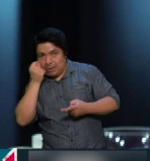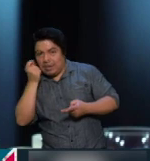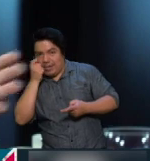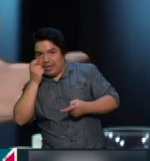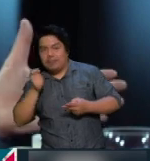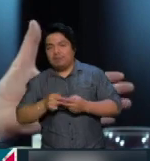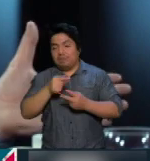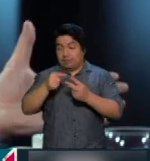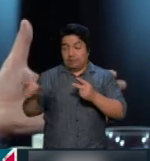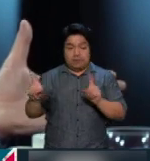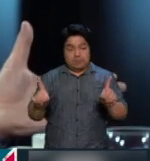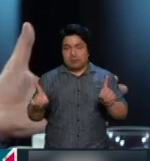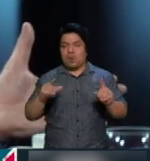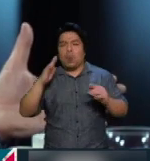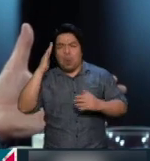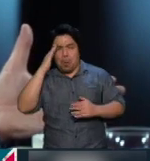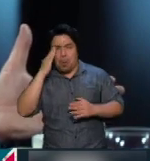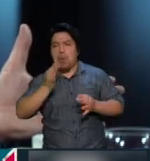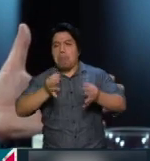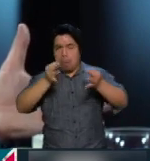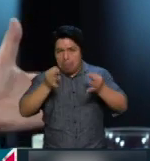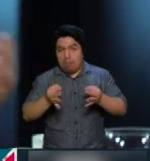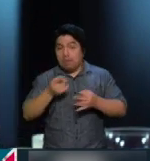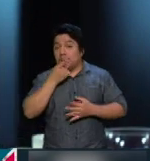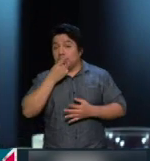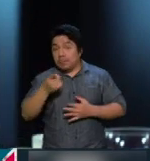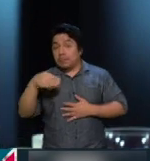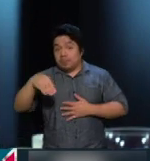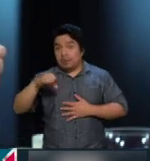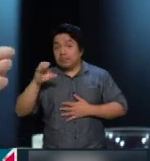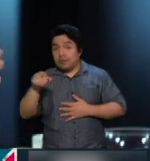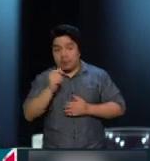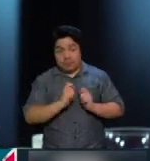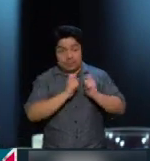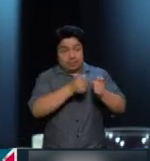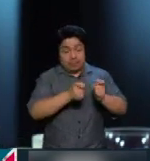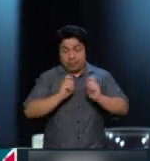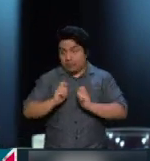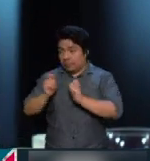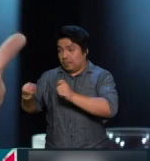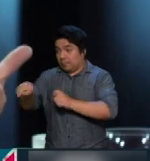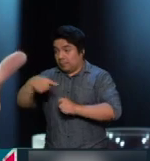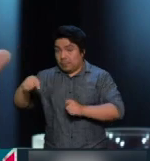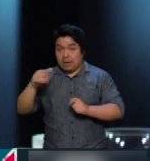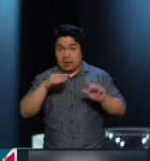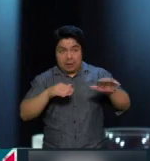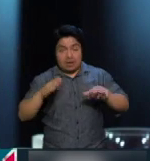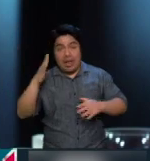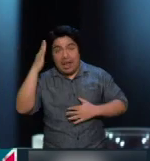de quienes resaltó su liderazgo y adelantó que Movimiento Ciudadano tiene en ellos a dirigentes para los